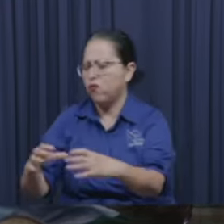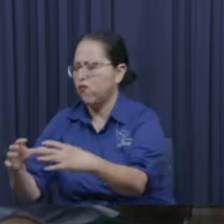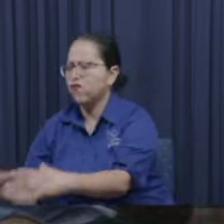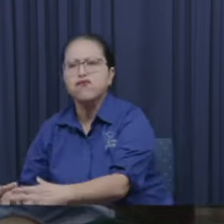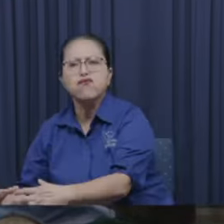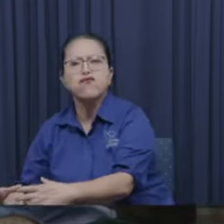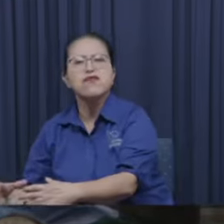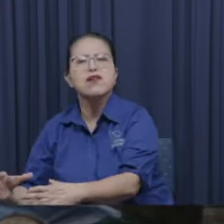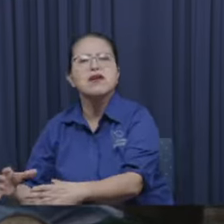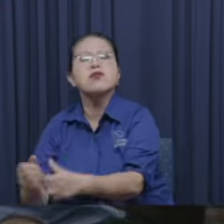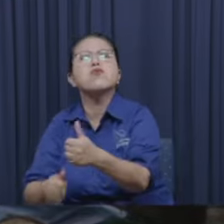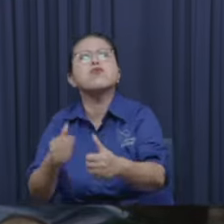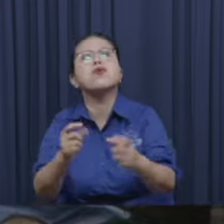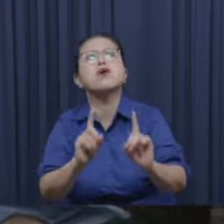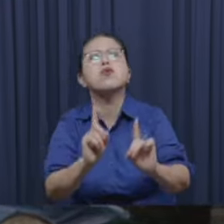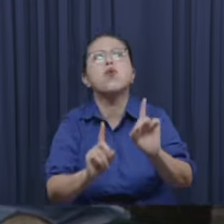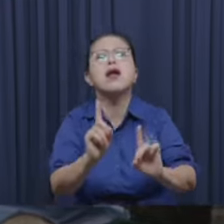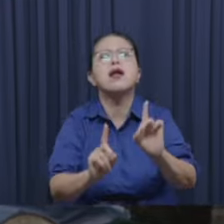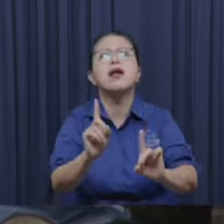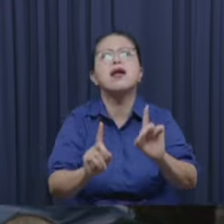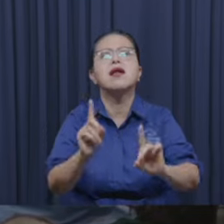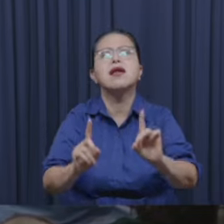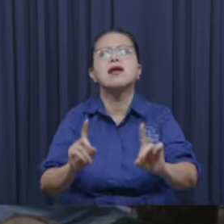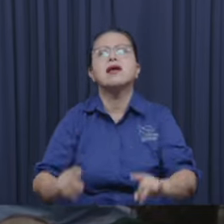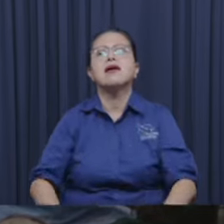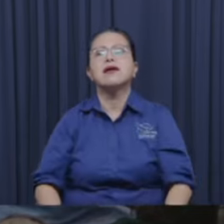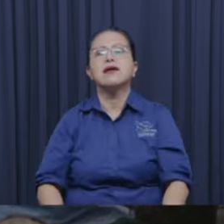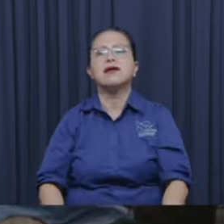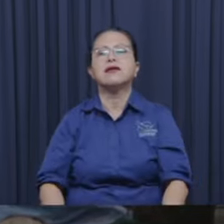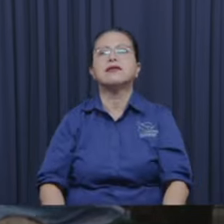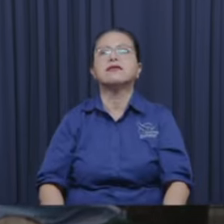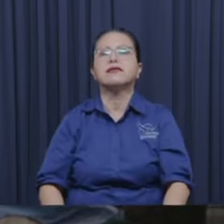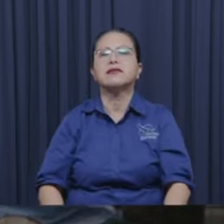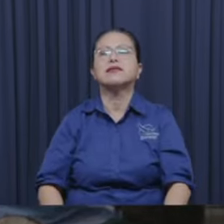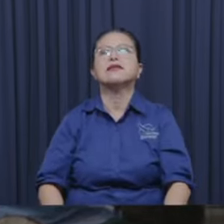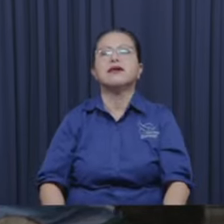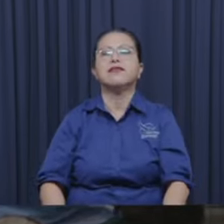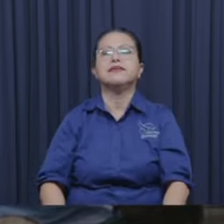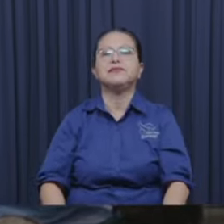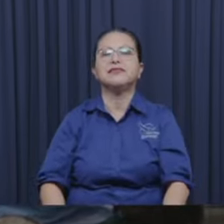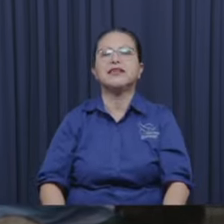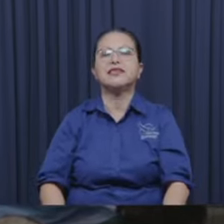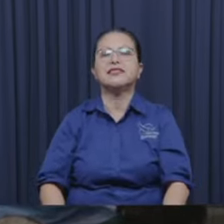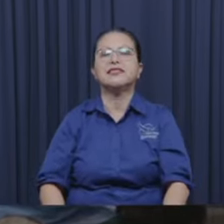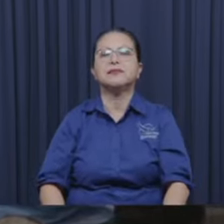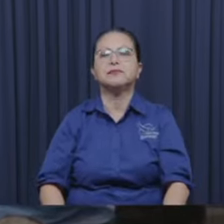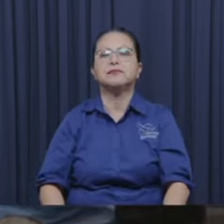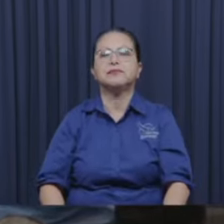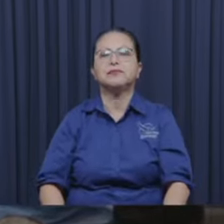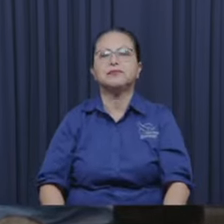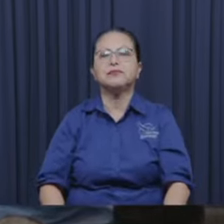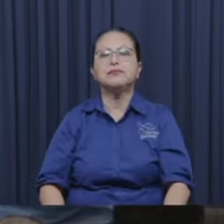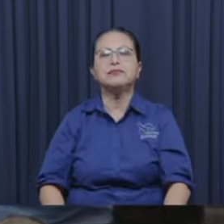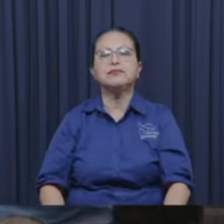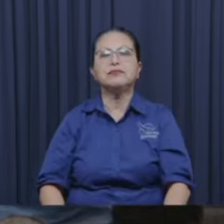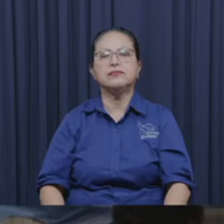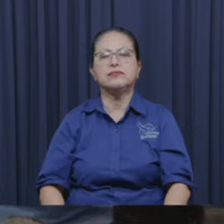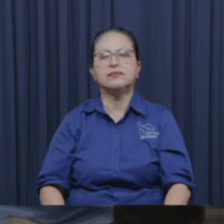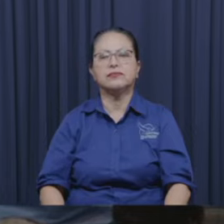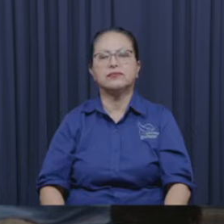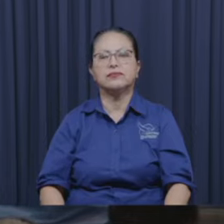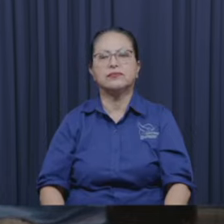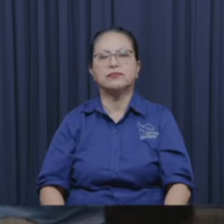quiero ser Elías de Bueno okay creo que ya estamos claros con eso sigamos leyendo porque no hay modo que entre en